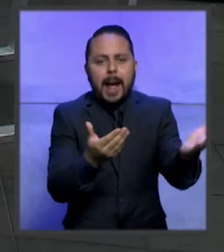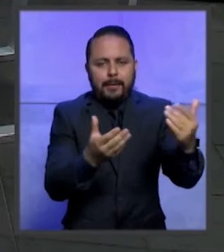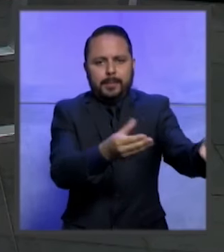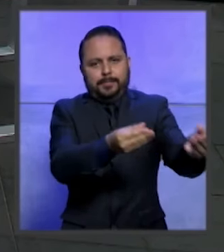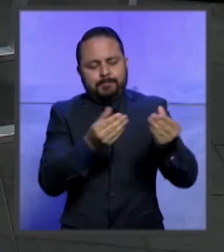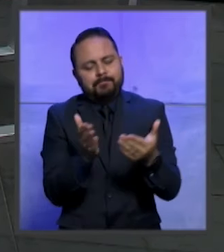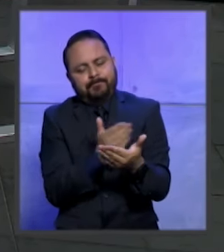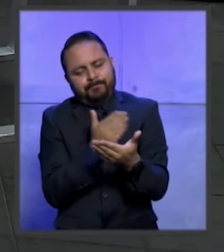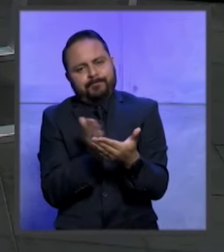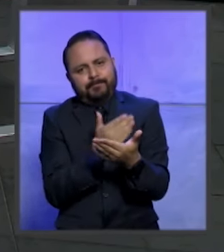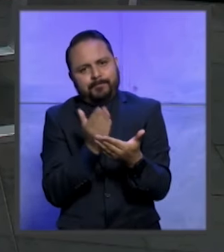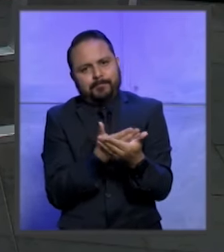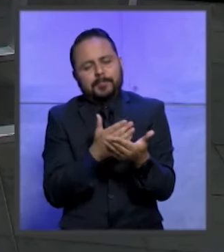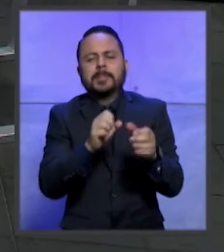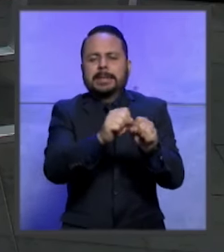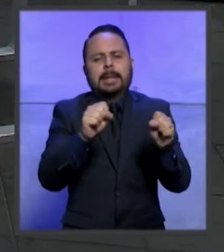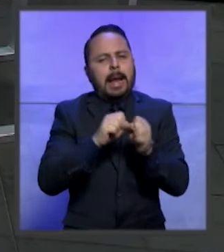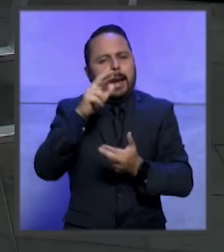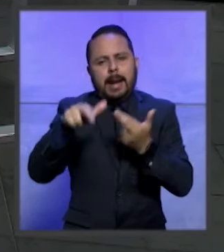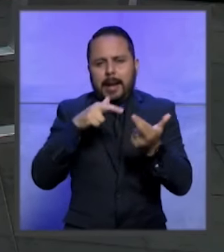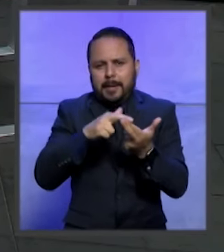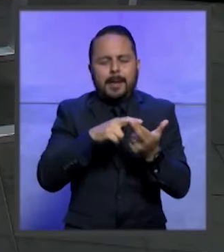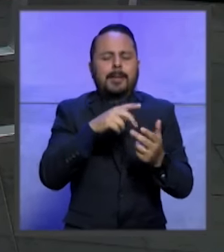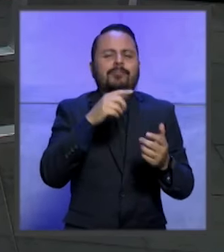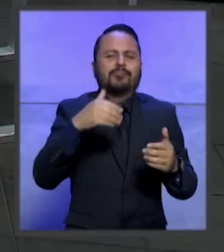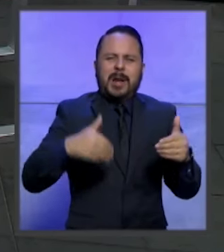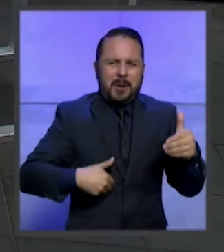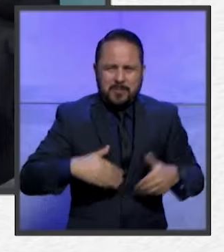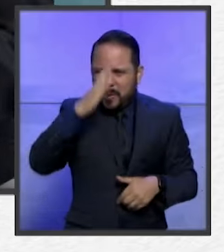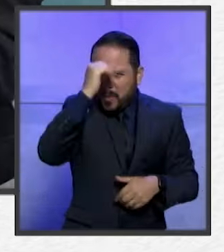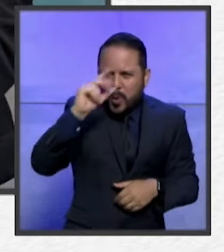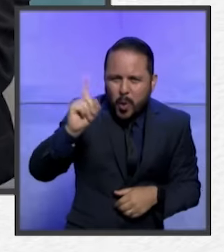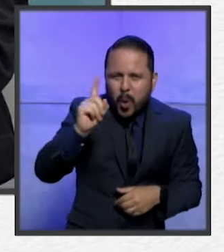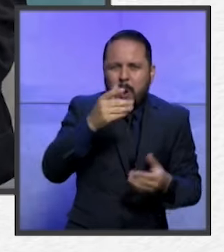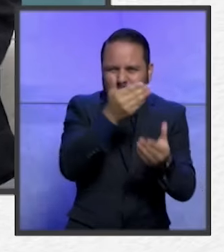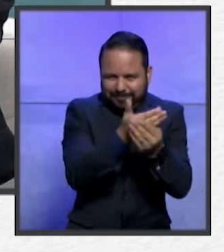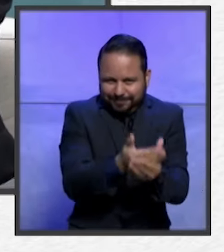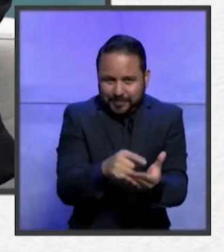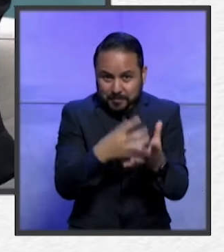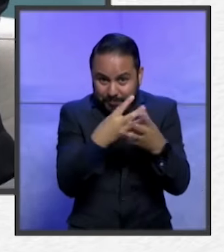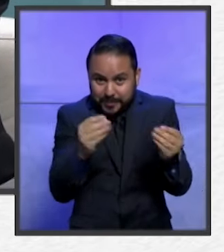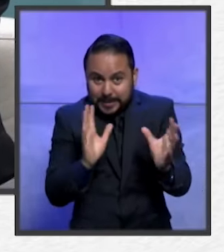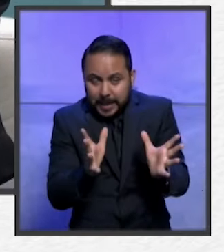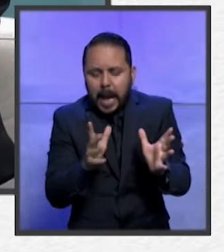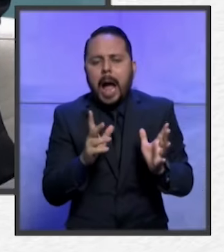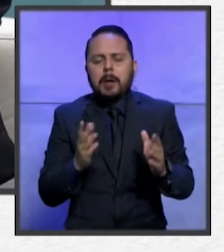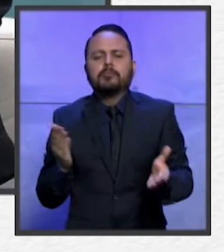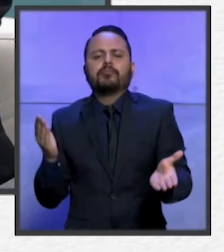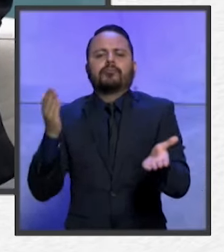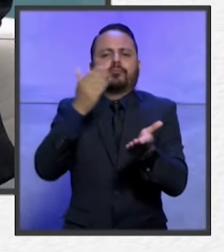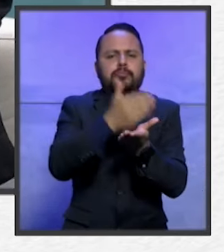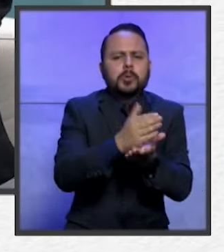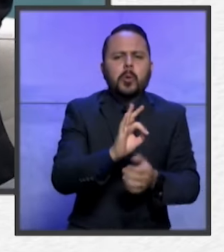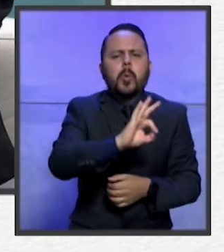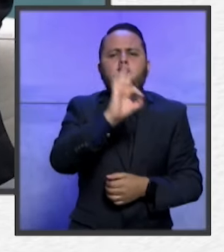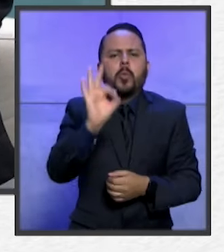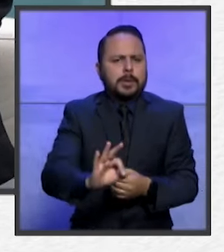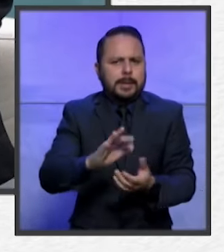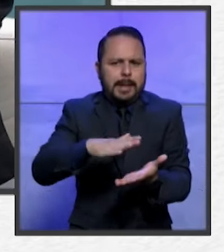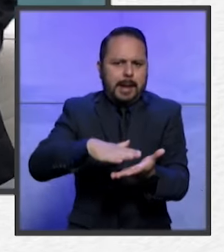las salas regionales de los distintos medios de impugnación Y entonces generalmente se selecciona un